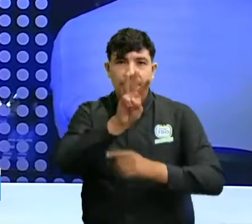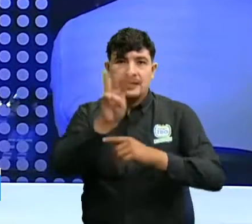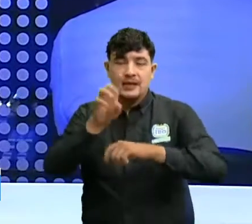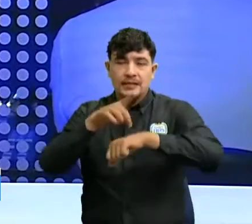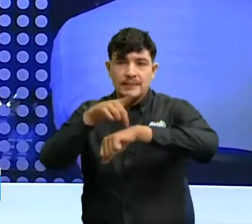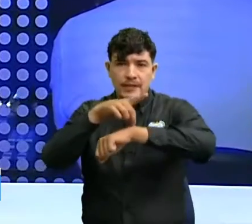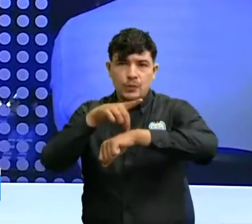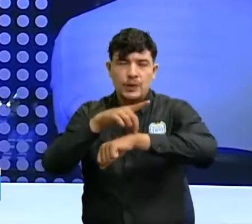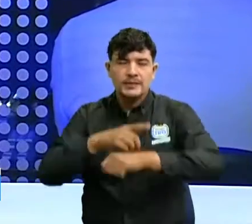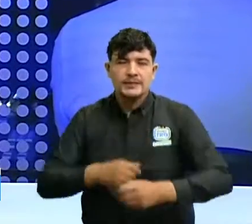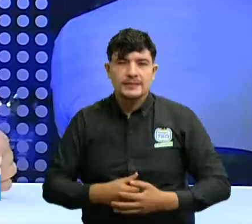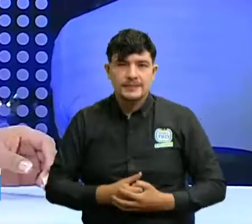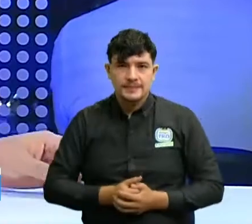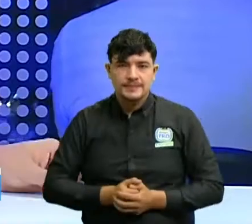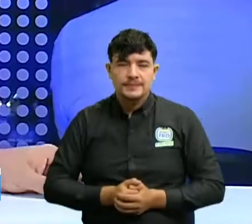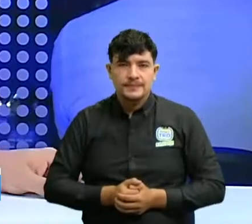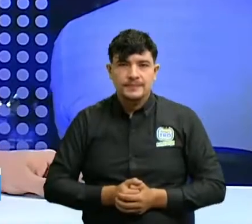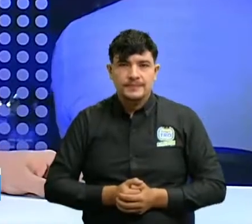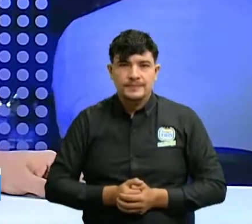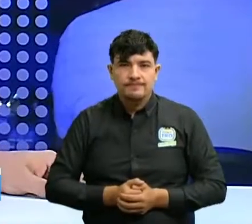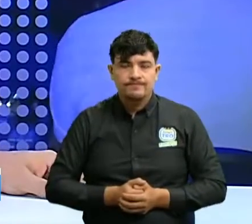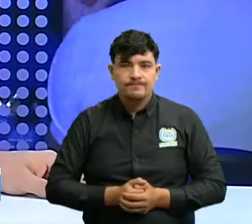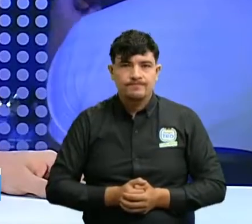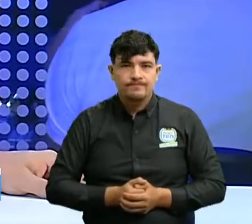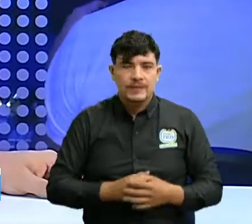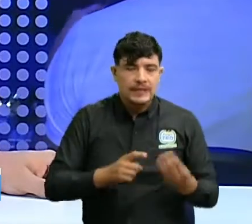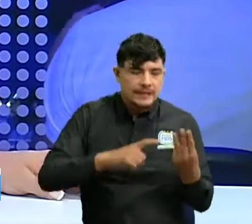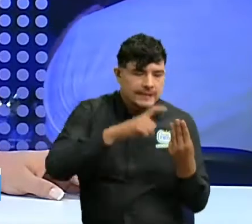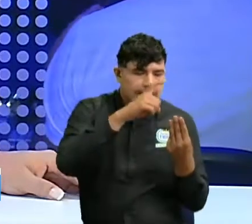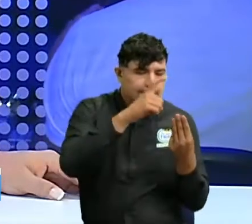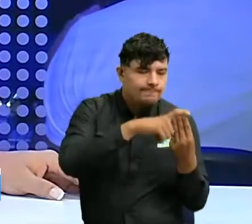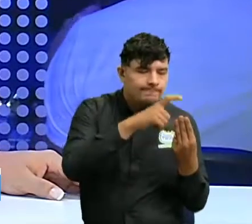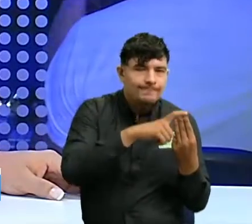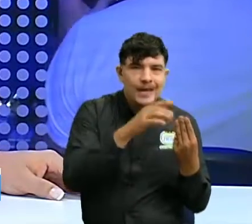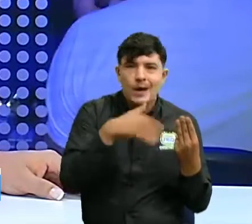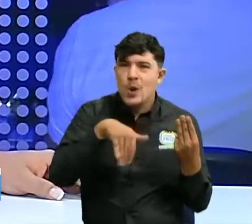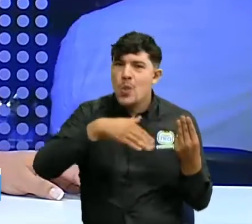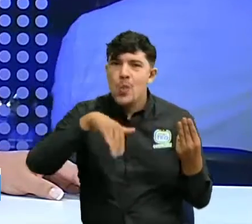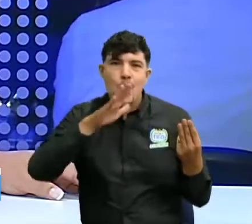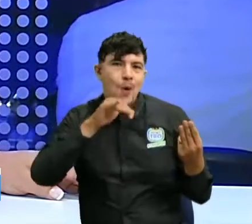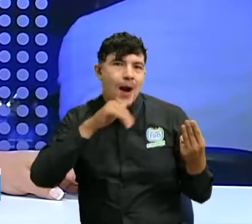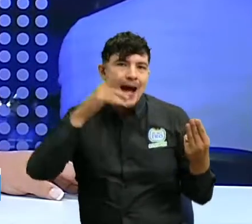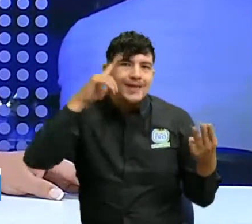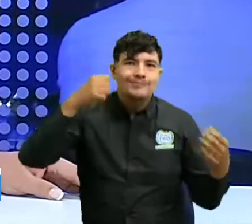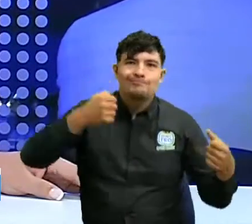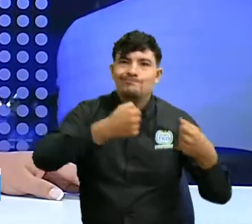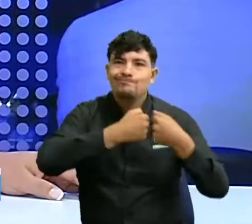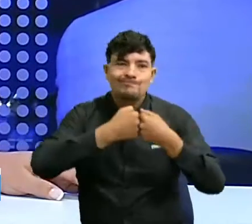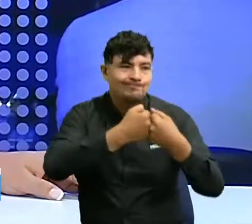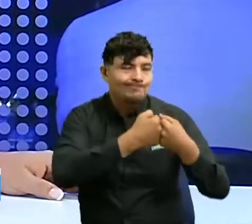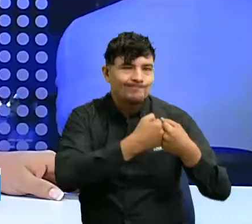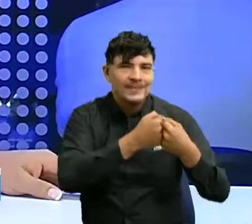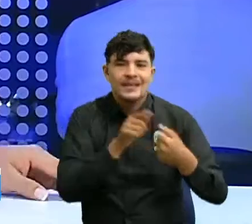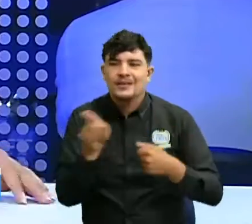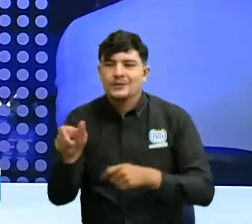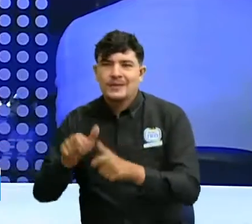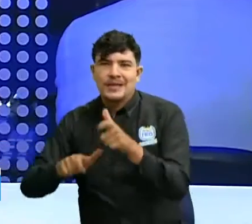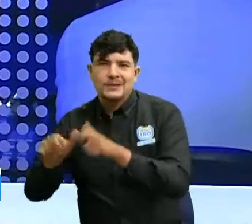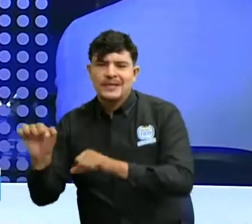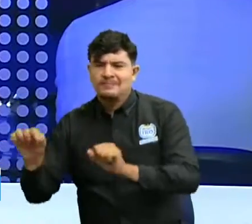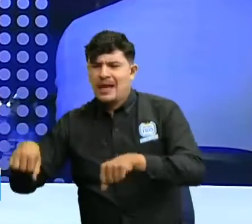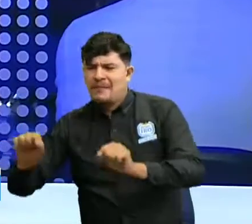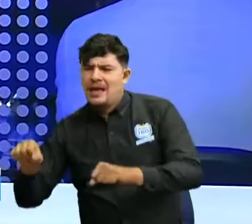1:33. La falta de un convenio de tránsito en Ocaña ha sido aprovechada por varios infractores para generar desórdenes en diferentes sectores de